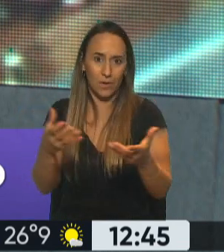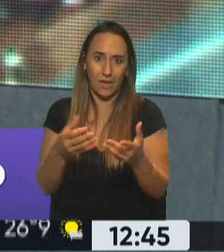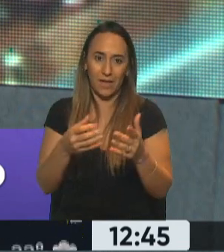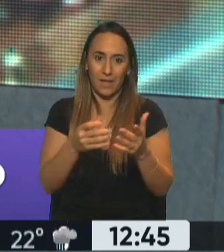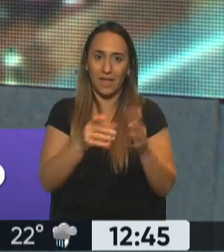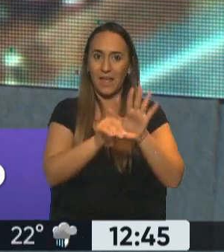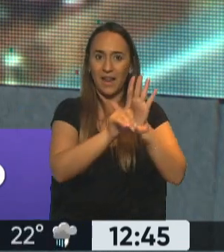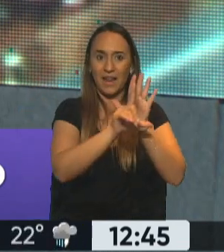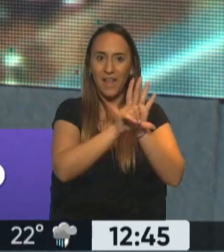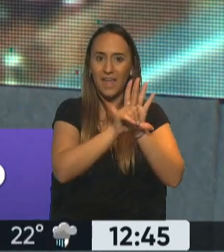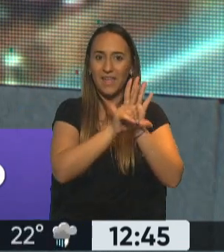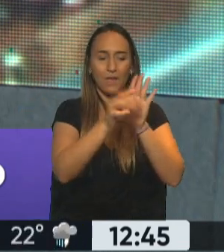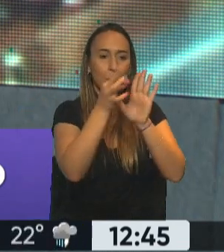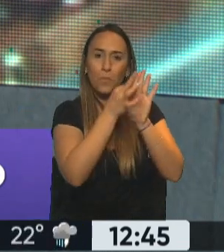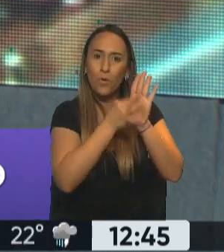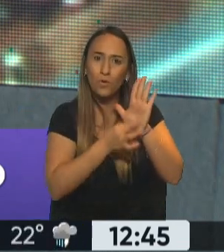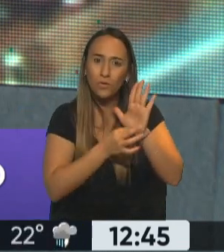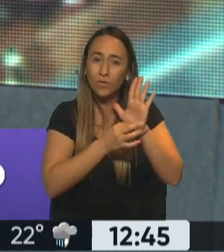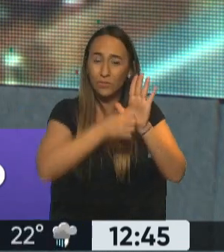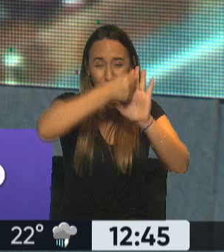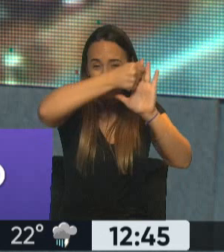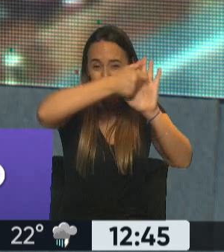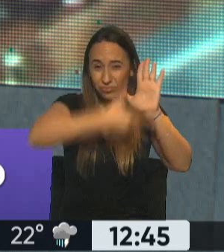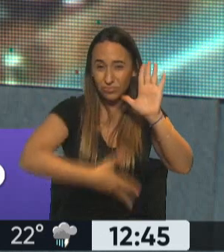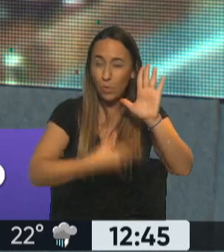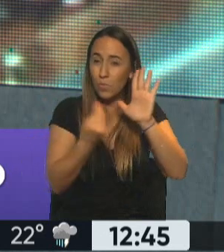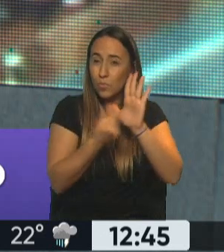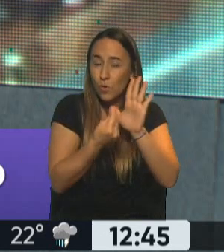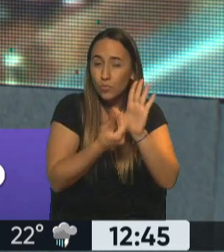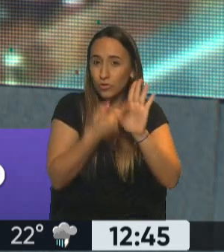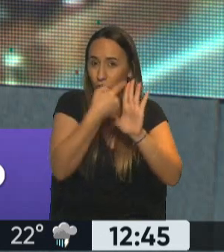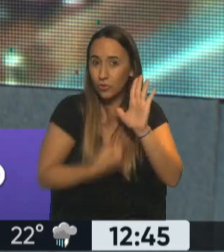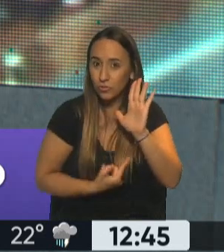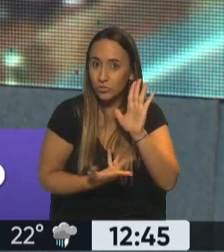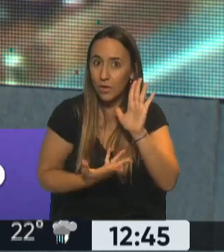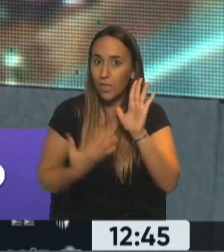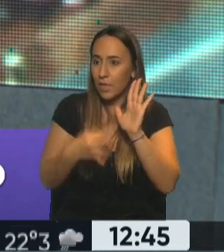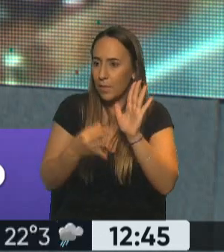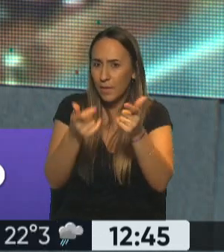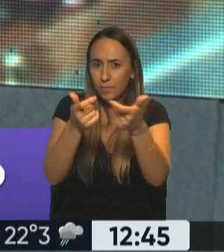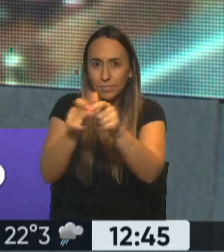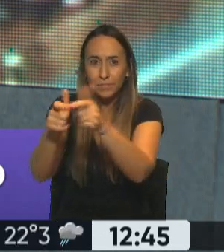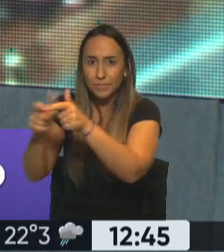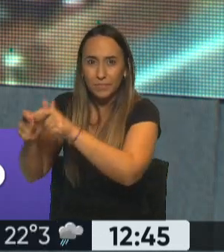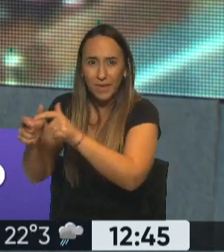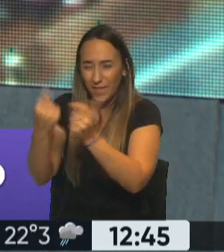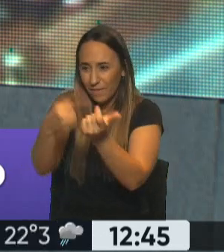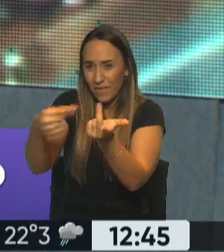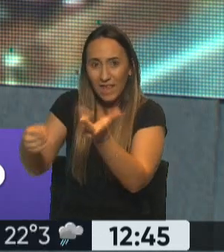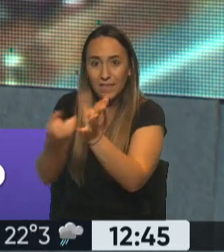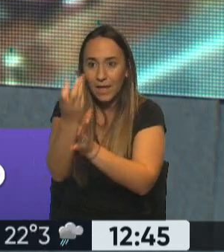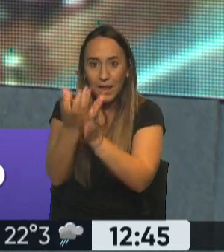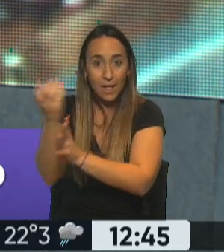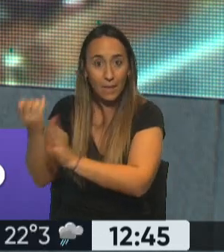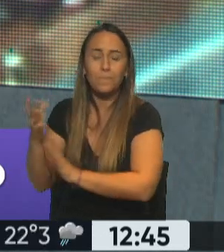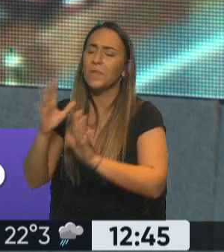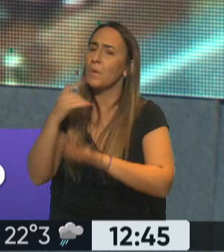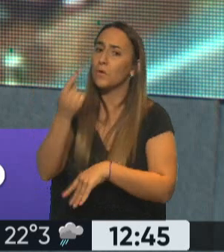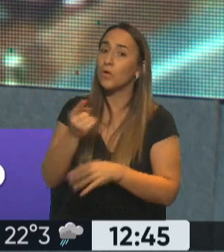lo abarcativo que es justamente el proyecto de ley. Ahora, consultarte, en el marco de esta situación, ¿el proyecto tal como está